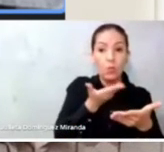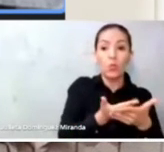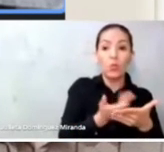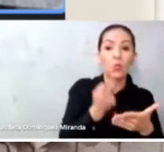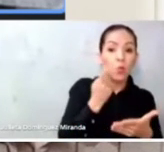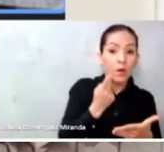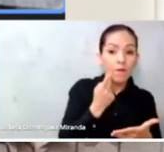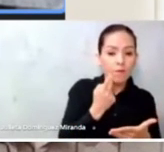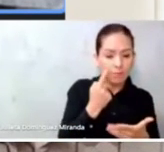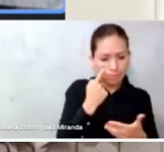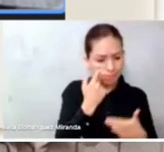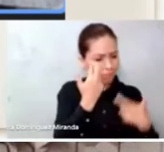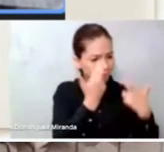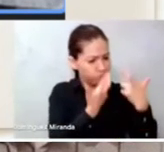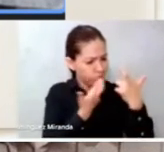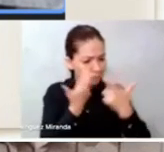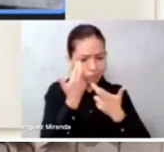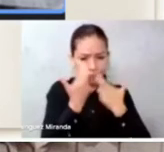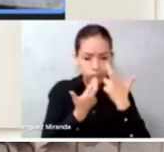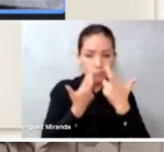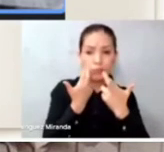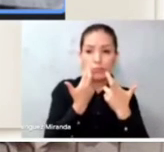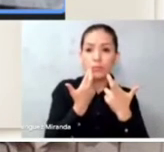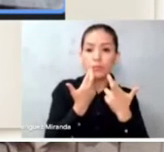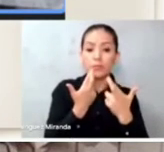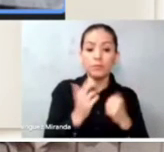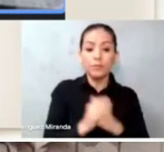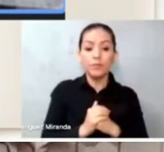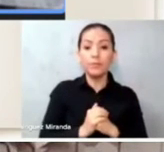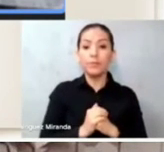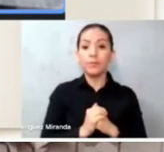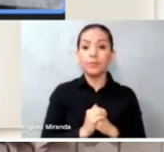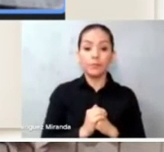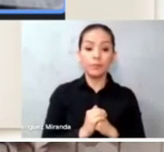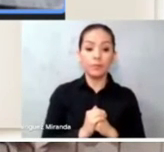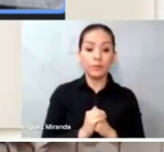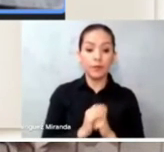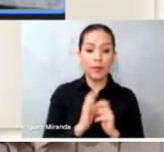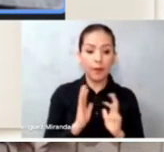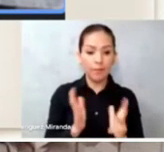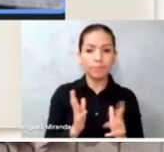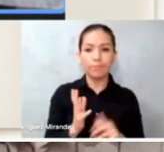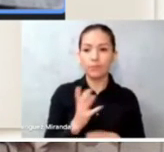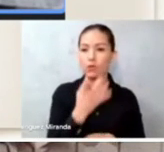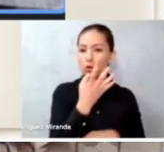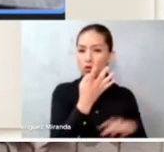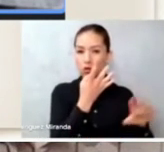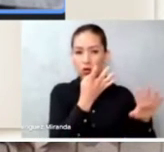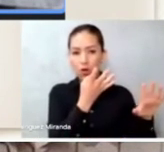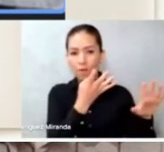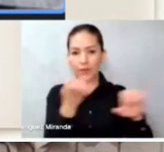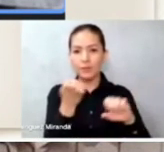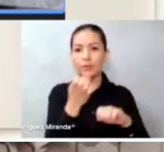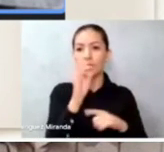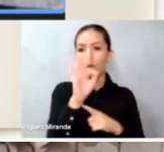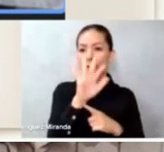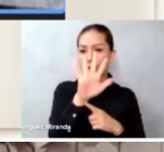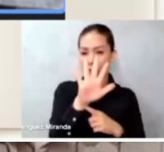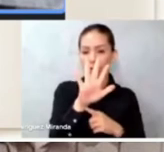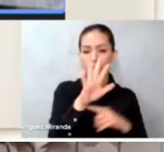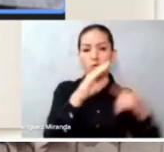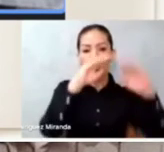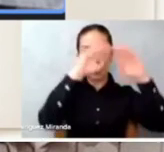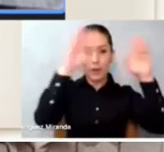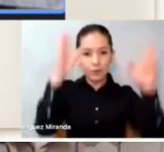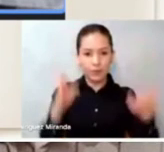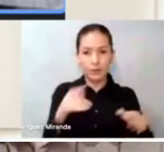partes. Por indebida integración, se analizaron 945 casillas por un total de